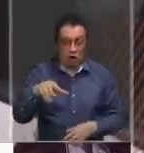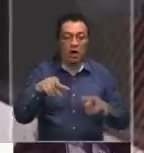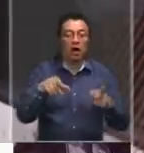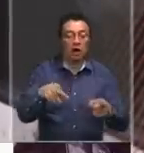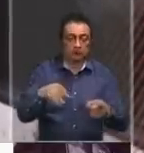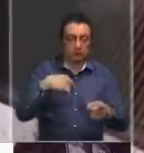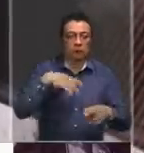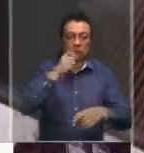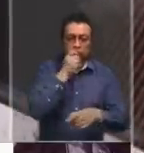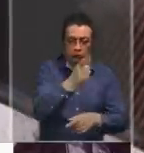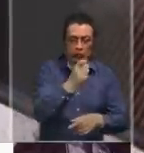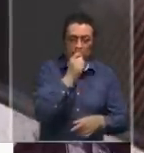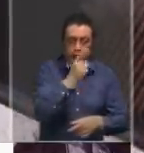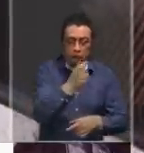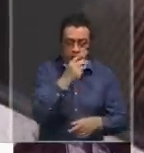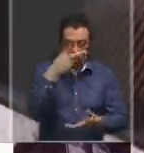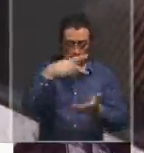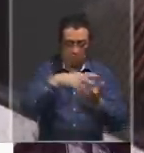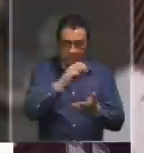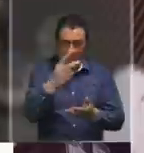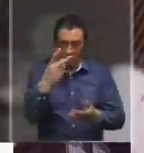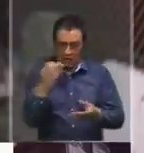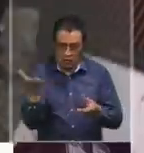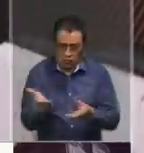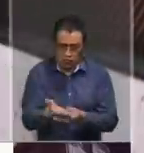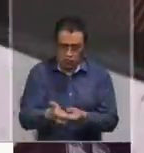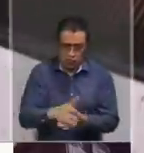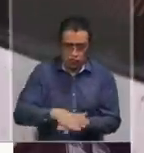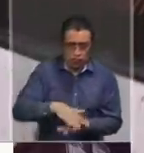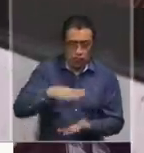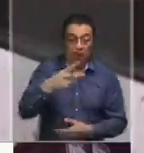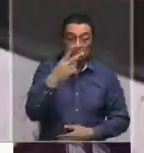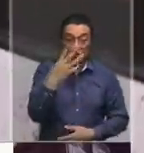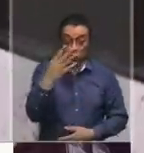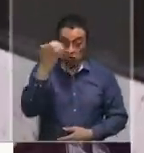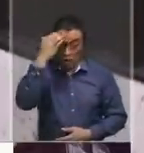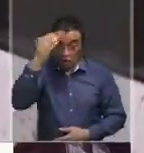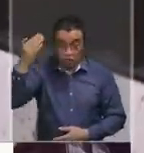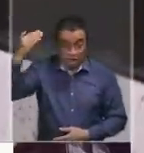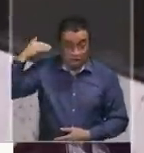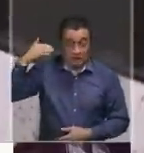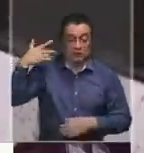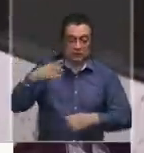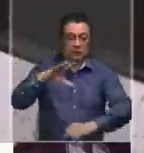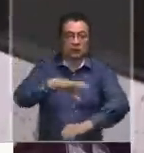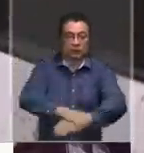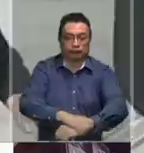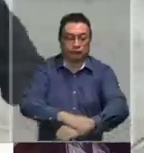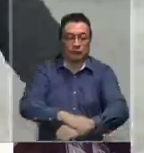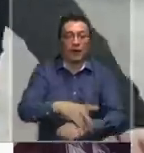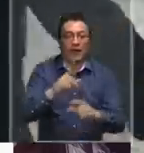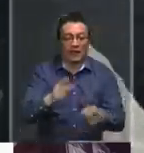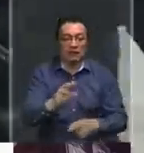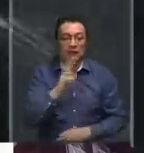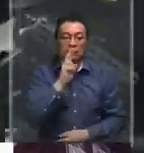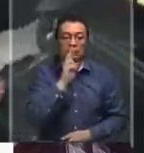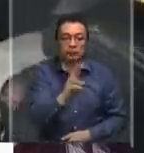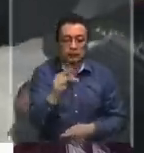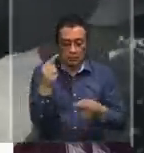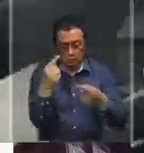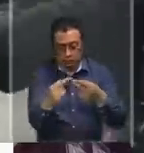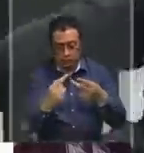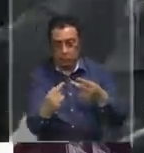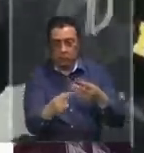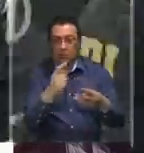reúne acusaciones desde 2020. Fue el 24 de agosto pasado que Yaitul fue detenido. Debía responder por una serie de delitos que